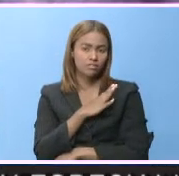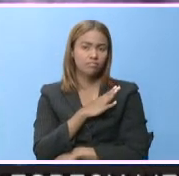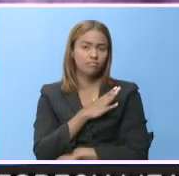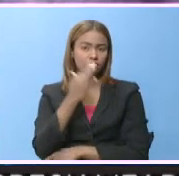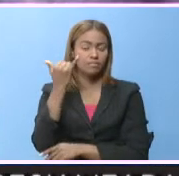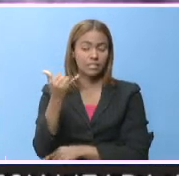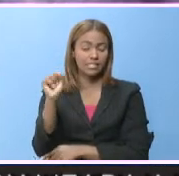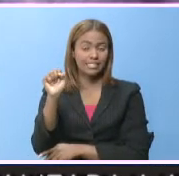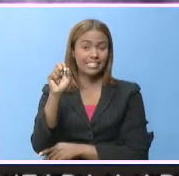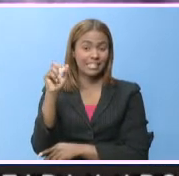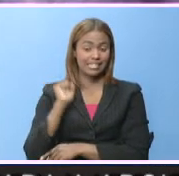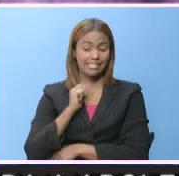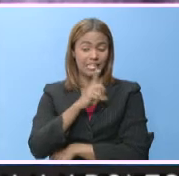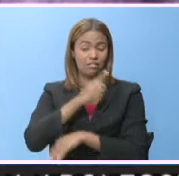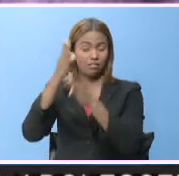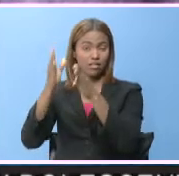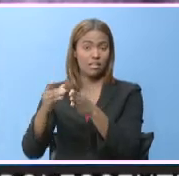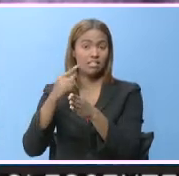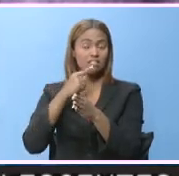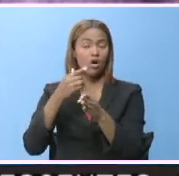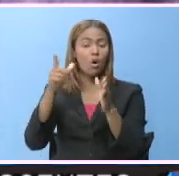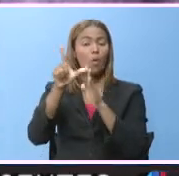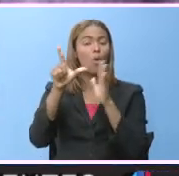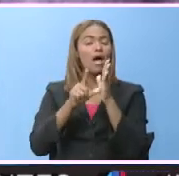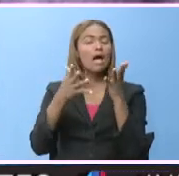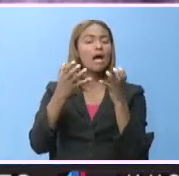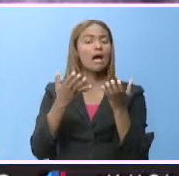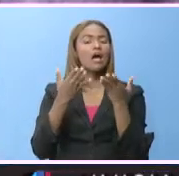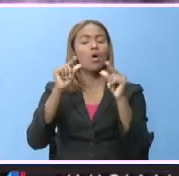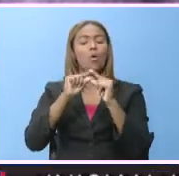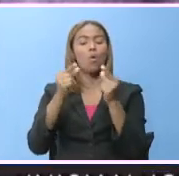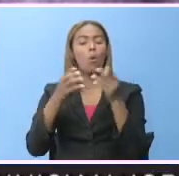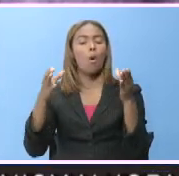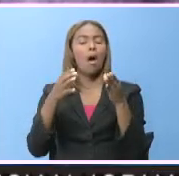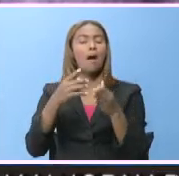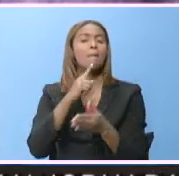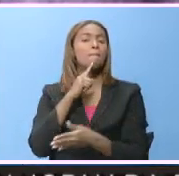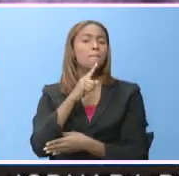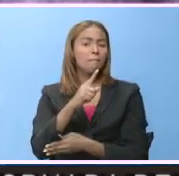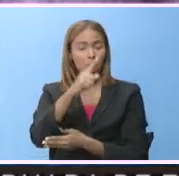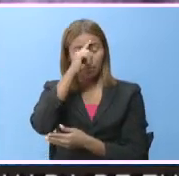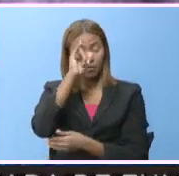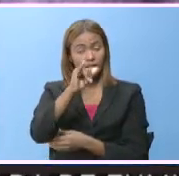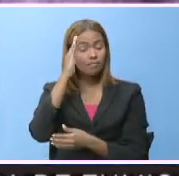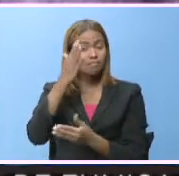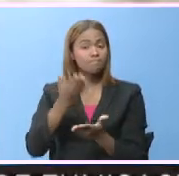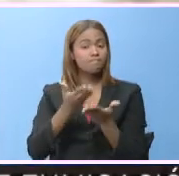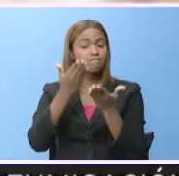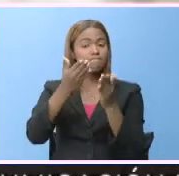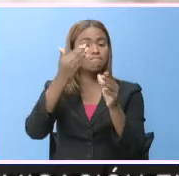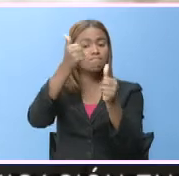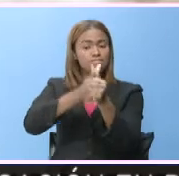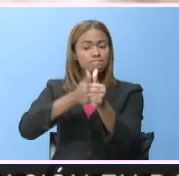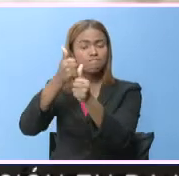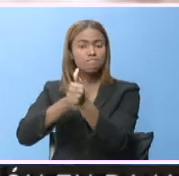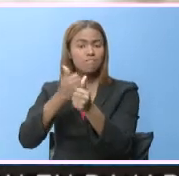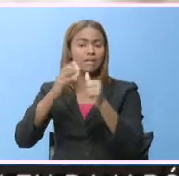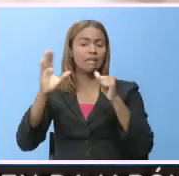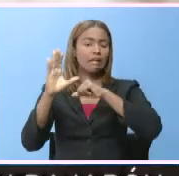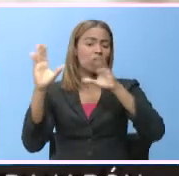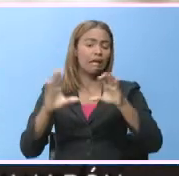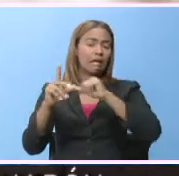La senadora destaca que con la legislación se prevé la creación de una Comisión de la Verdad a través de la cual se desclasifiquen expedientes en